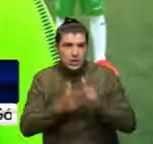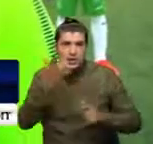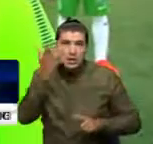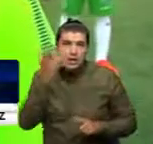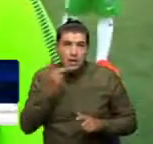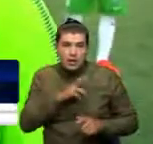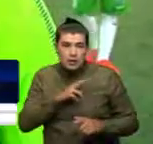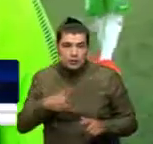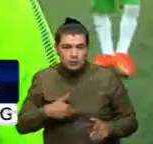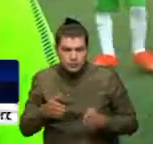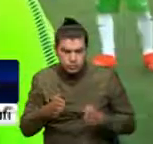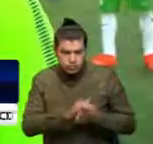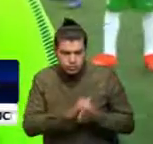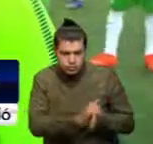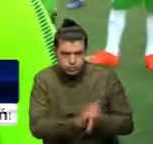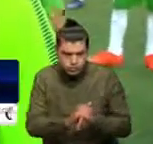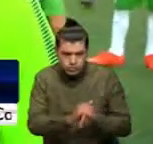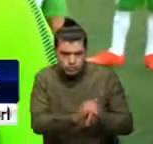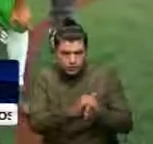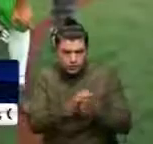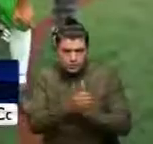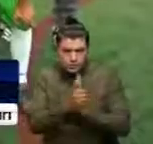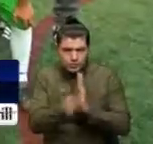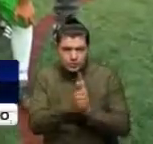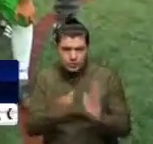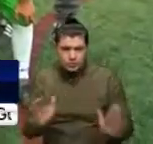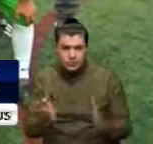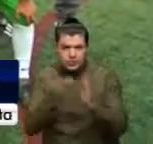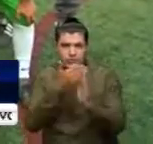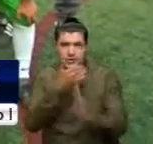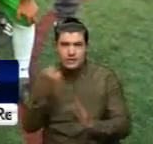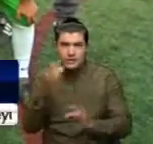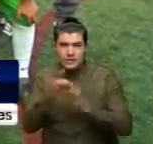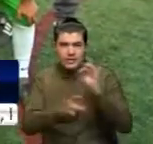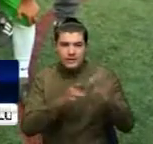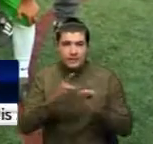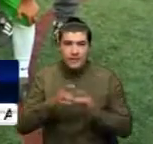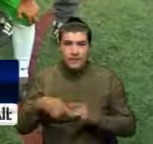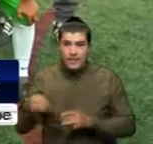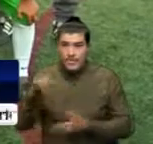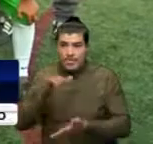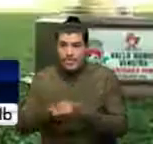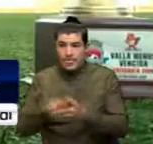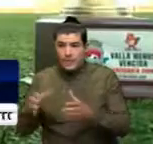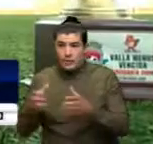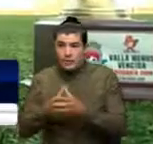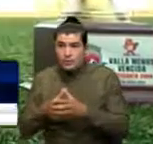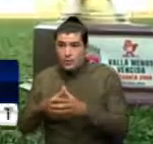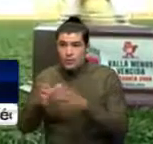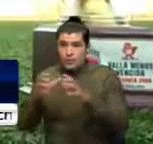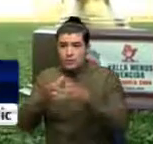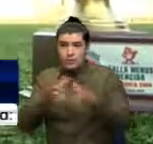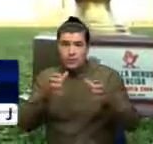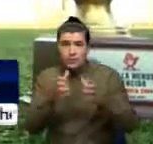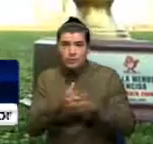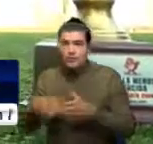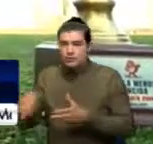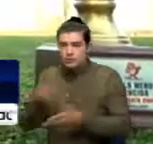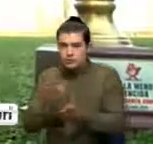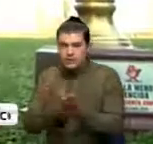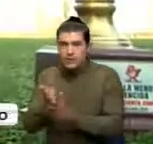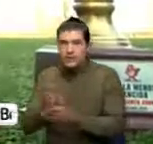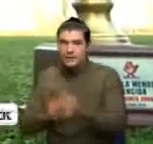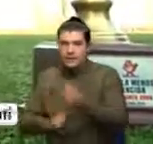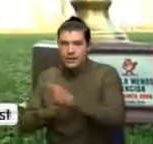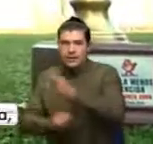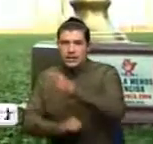vamos llevando más y más a que vayan puliendo sus cualidades de esta forma quinta oriental filial atlético nacional continúa fortaleciendo